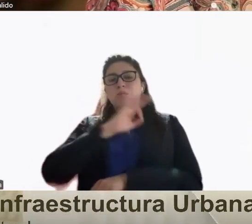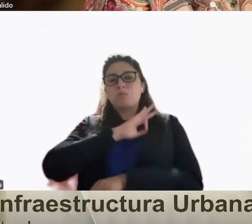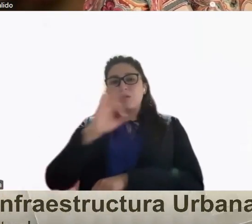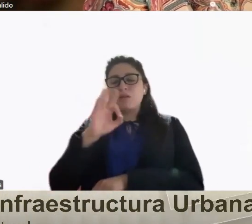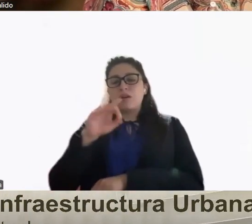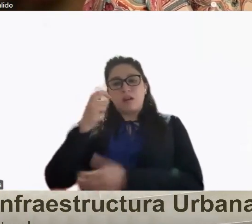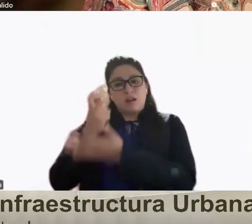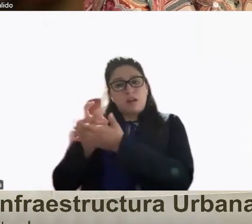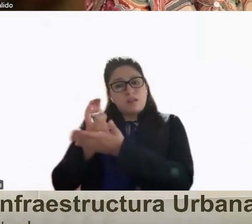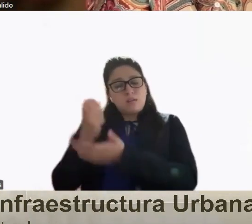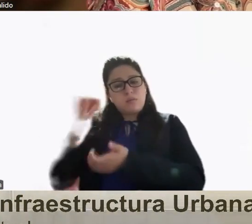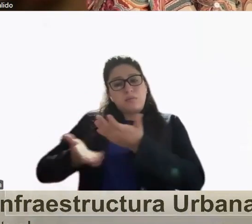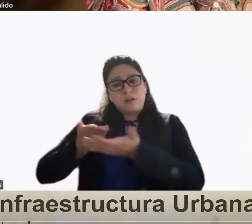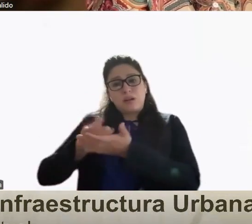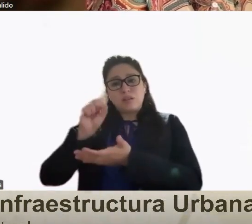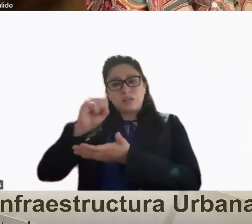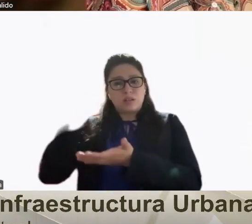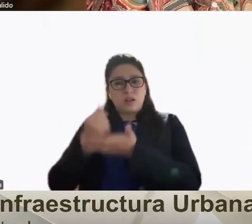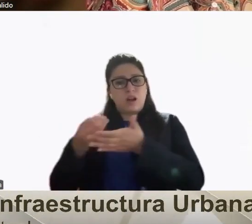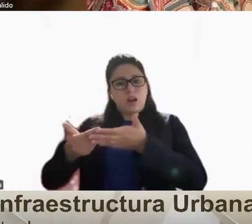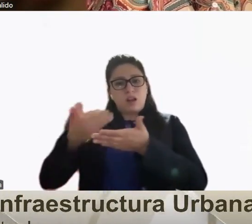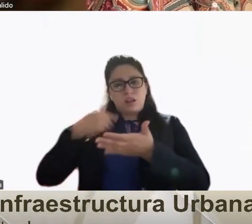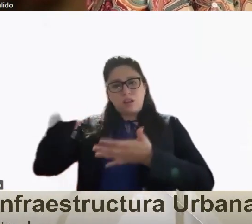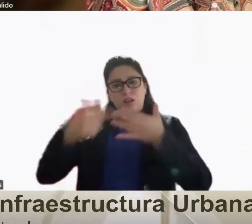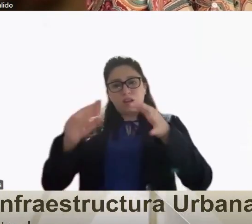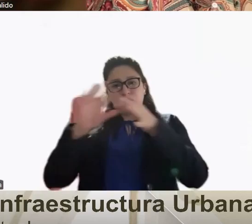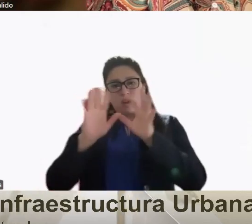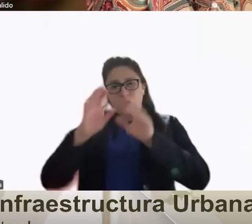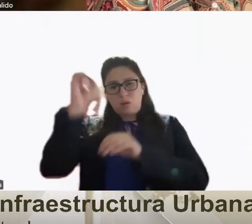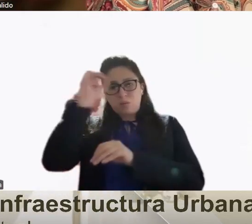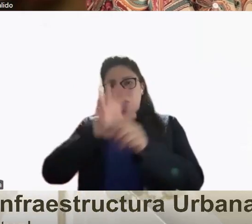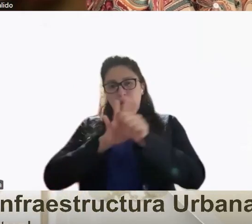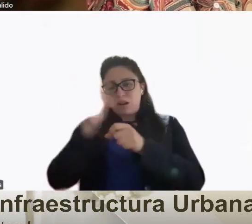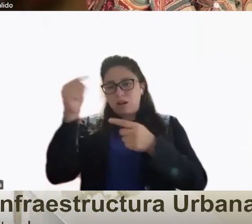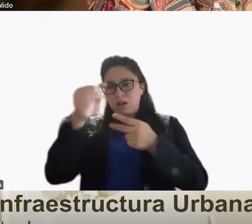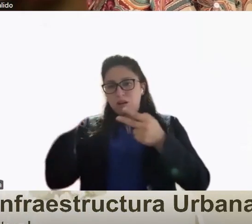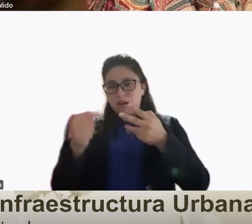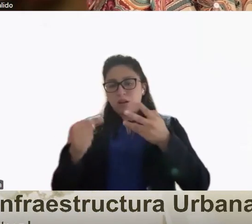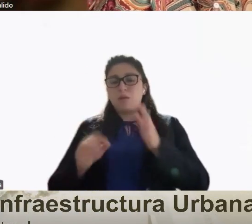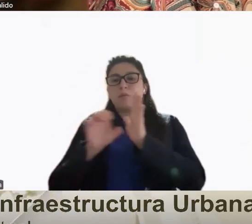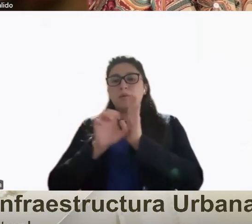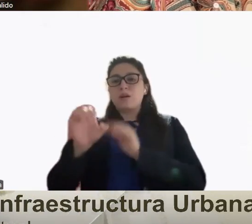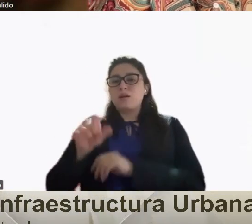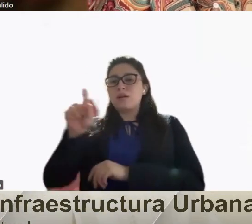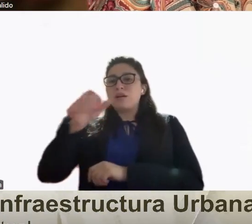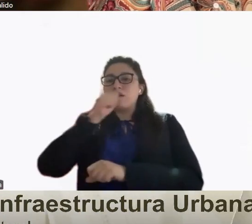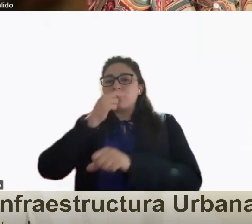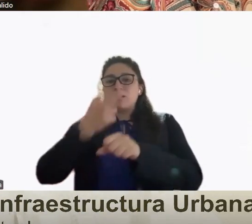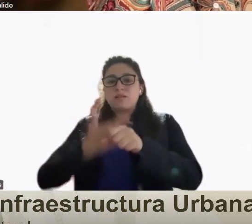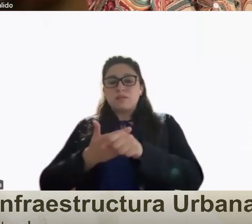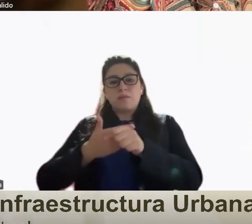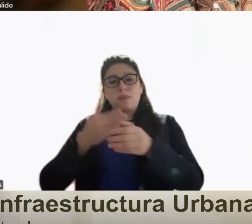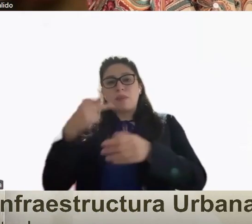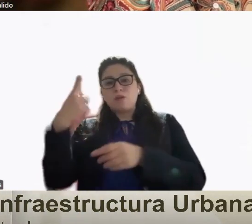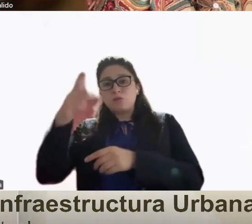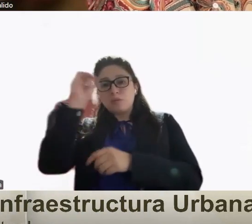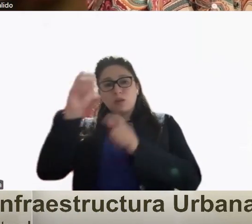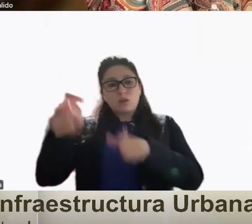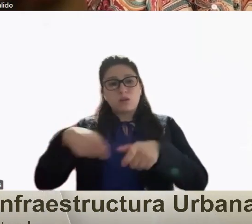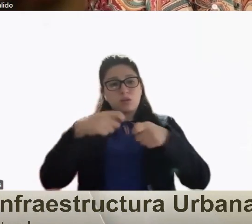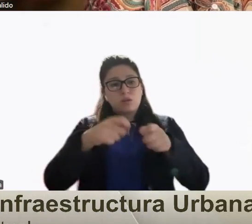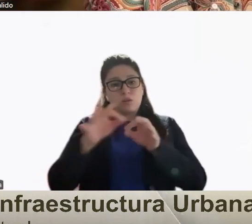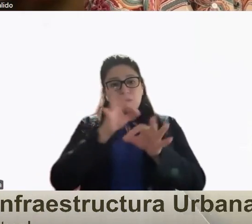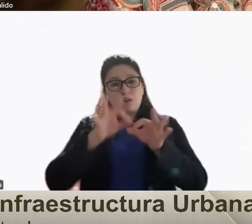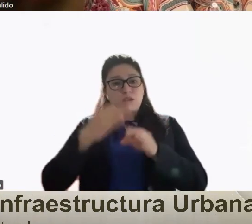positivo? Por todas las consideraciones que hemos planteado. El hecho de que una dependencia haga a tiempo o no haga a tiempo sus observaciones, pues